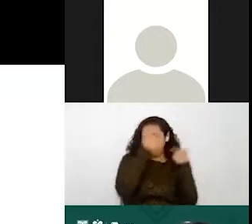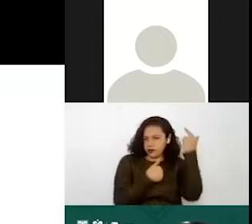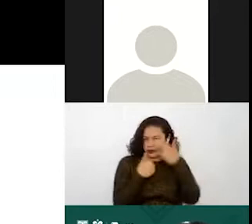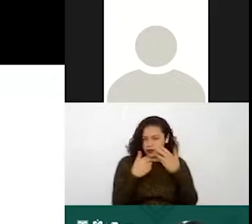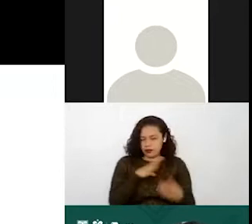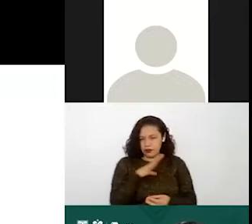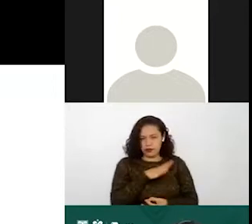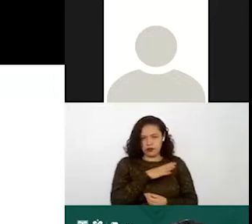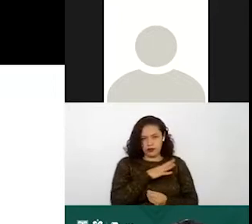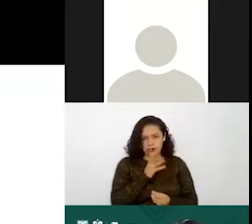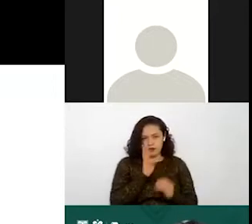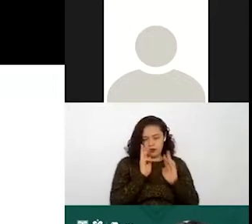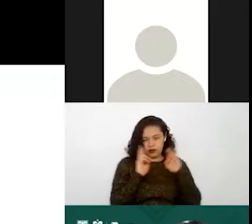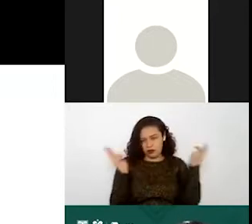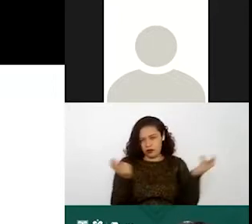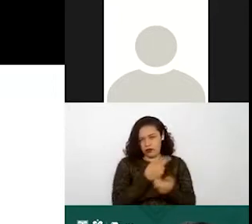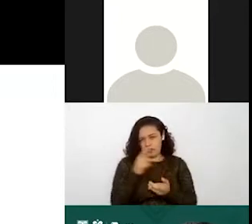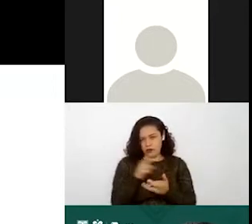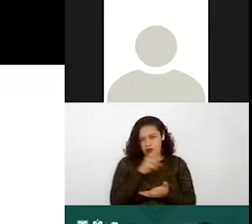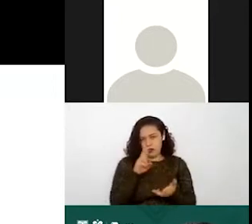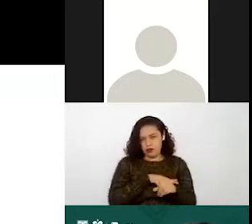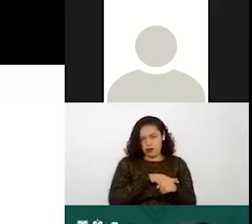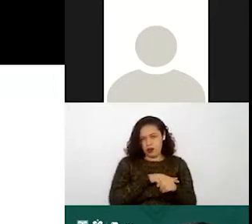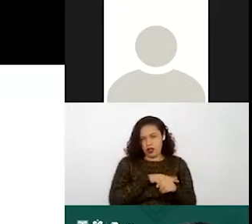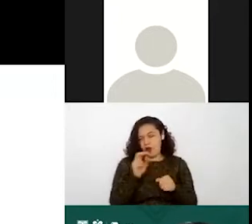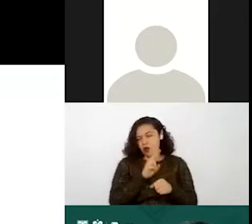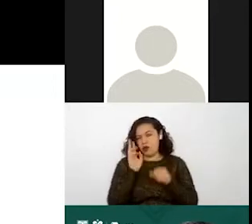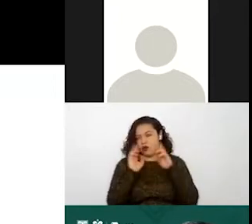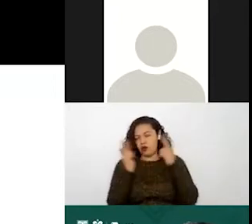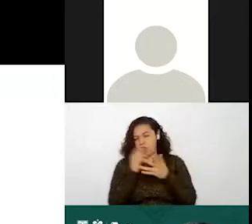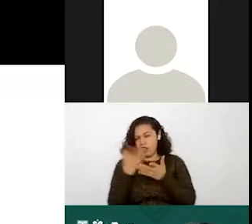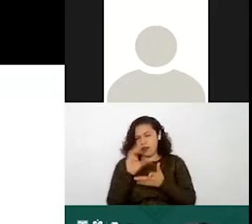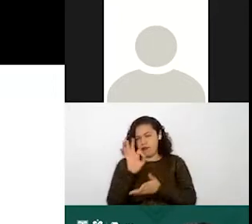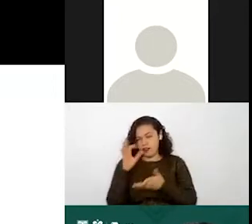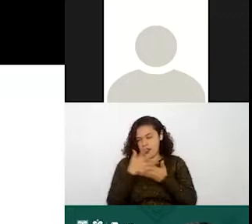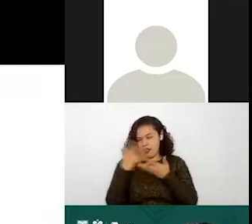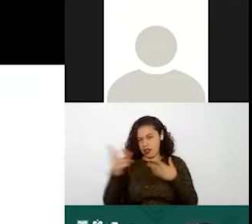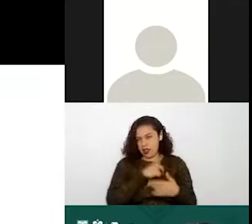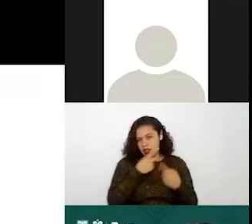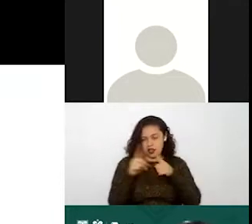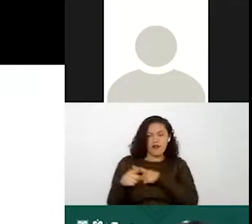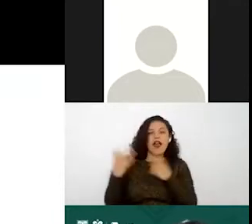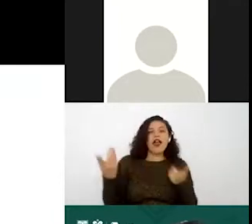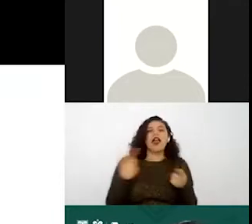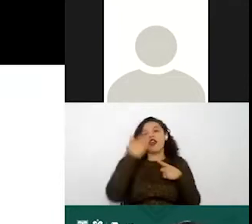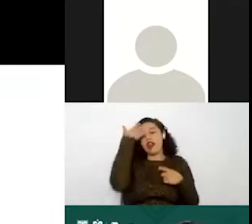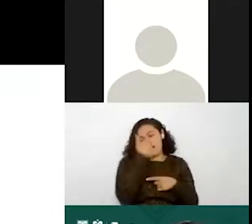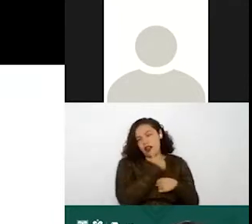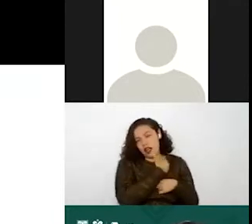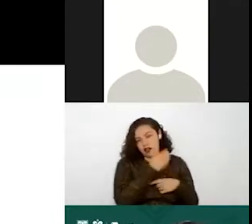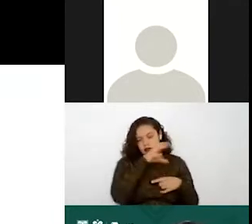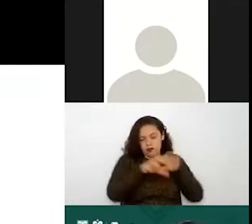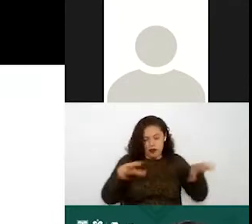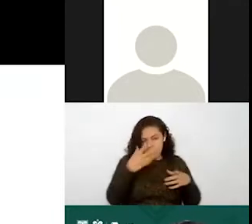si va a ser una sesión ordinaria o una sesión extraordinaria Quién es el órgano competente para aprobar este